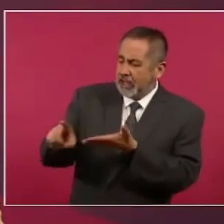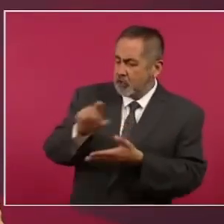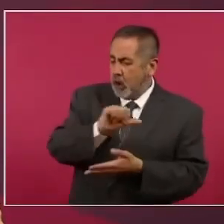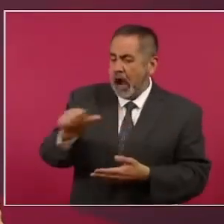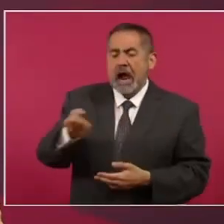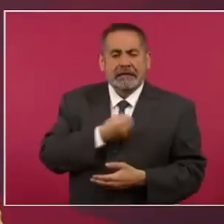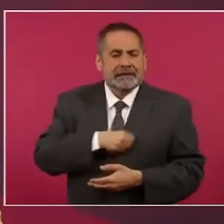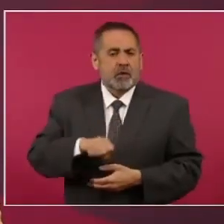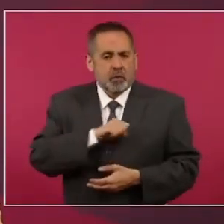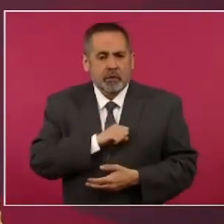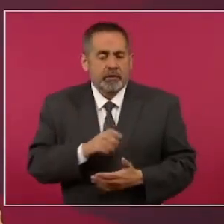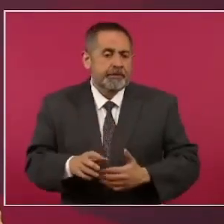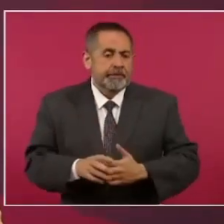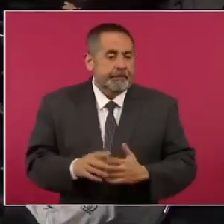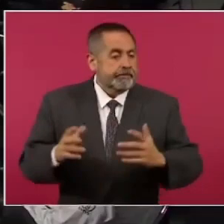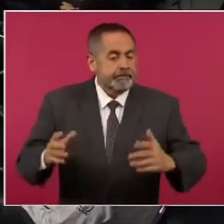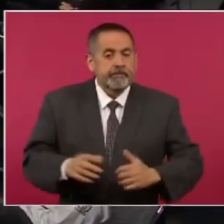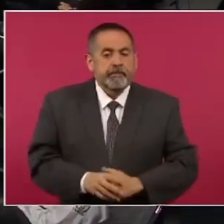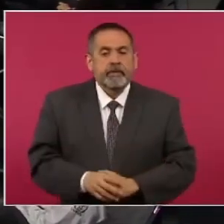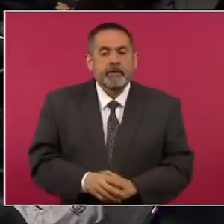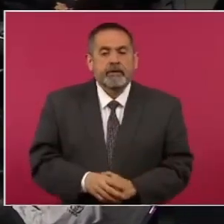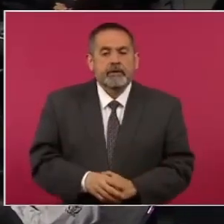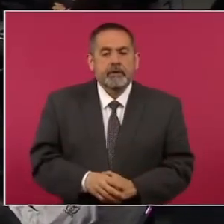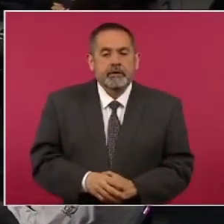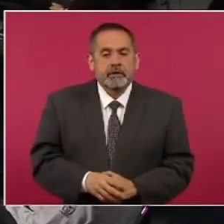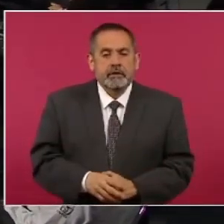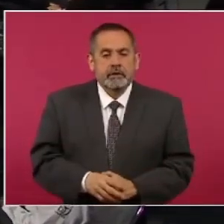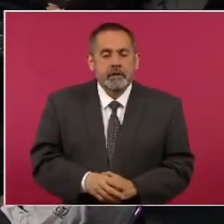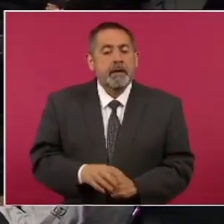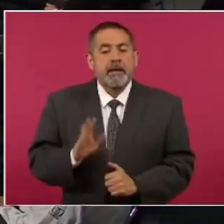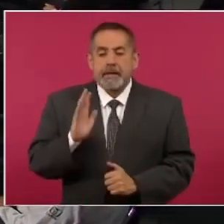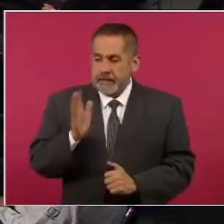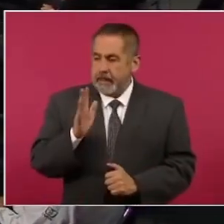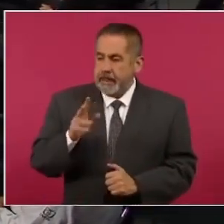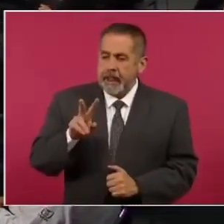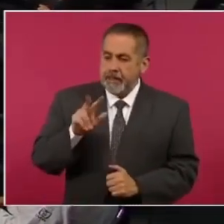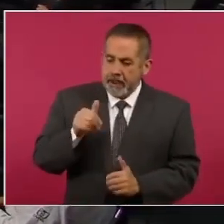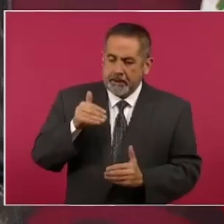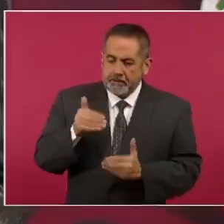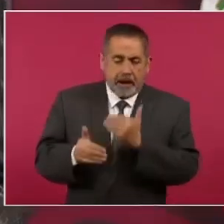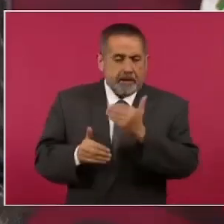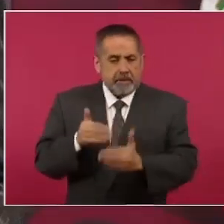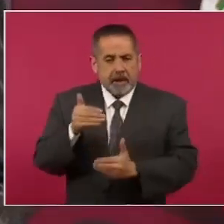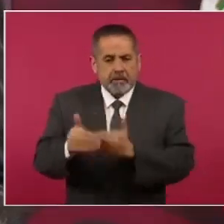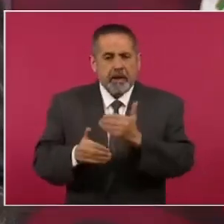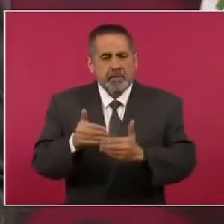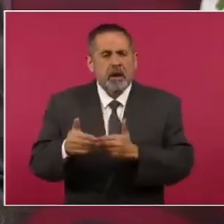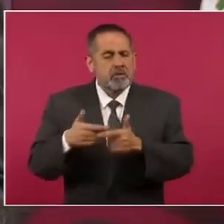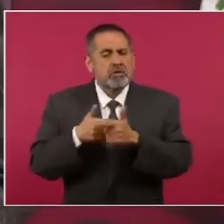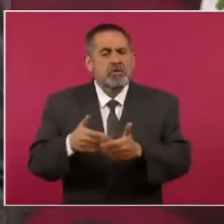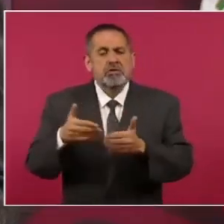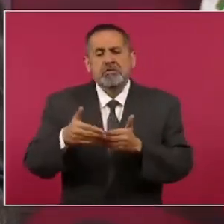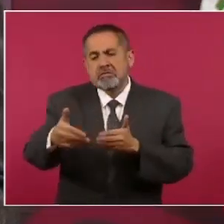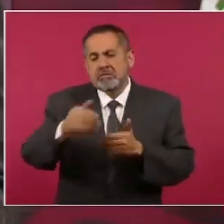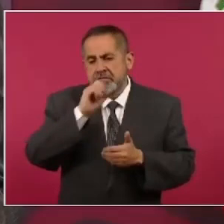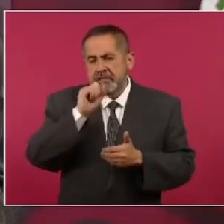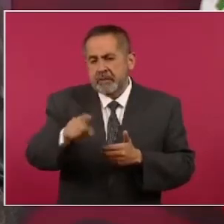salud. Entonces, ya vamos avanzando, también se amplió